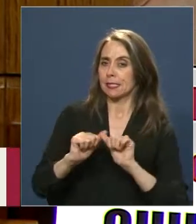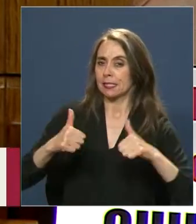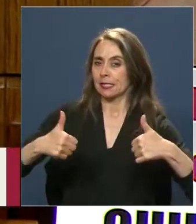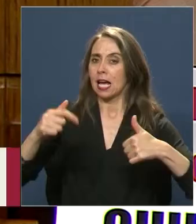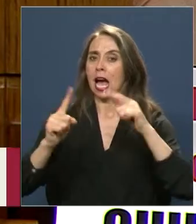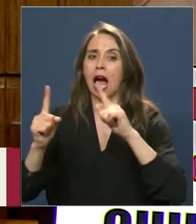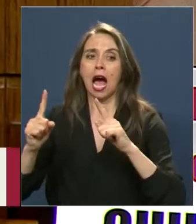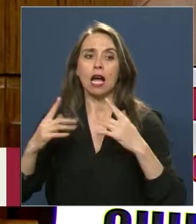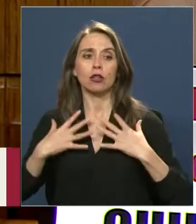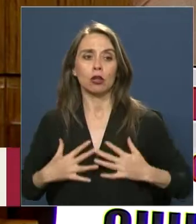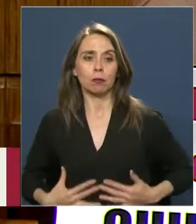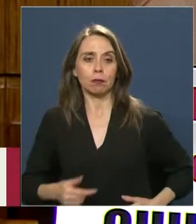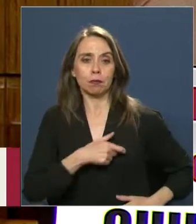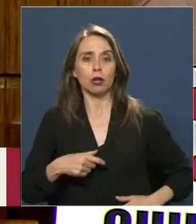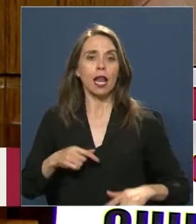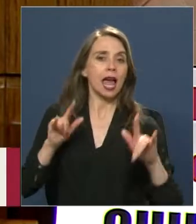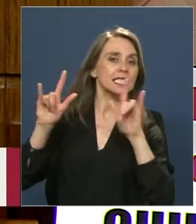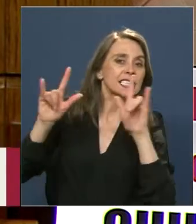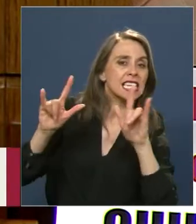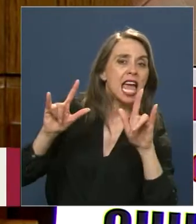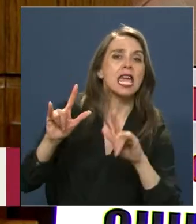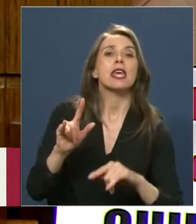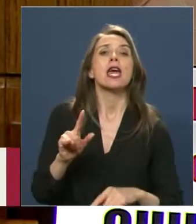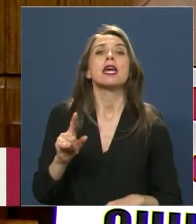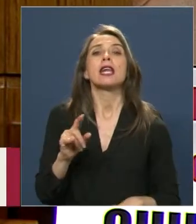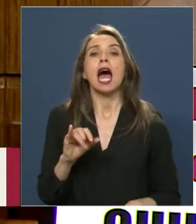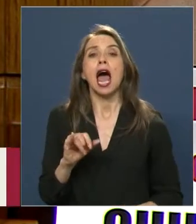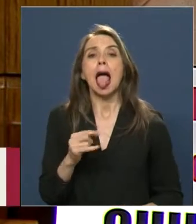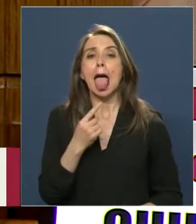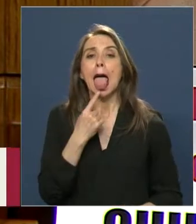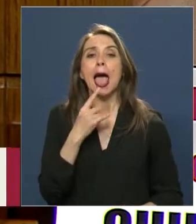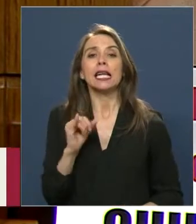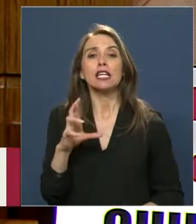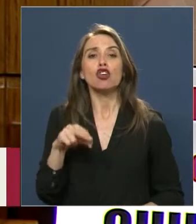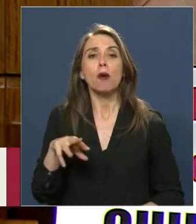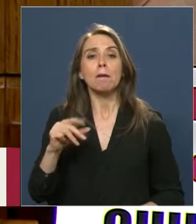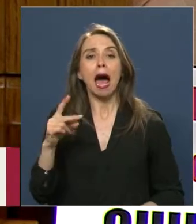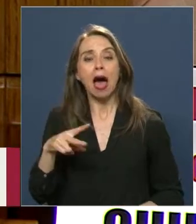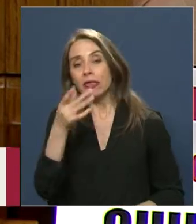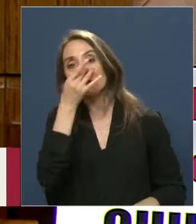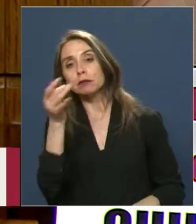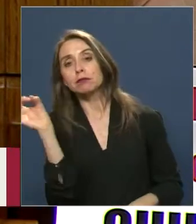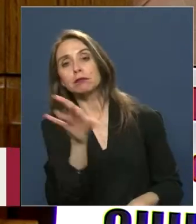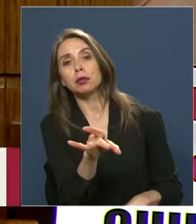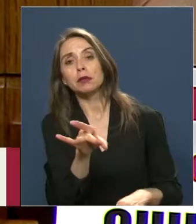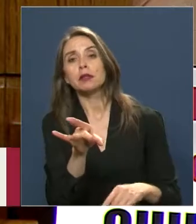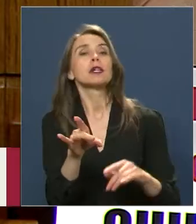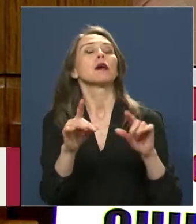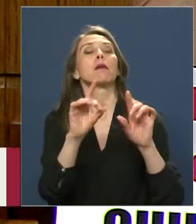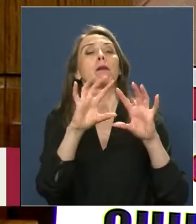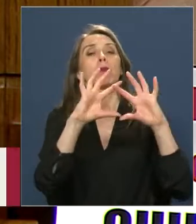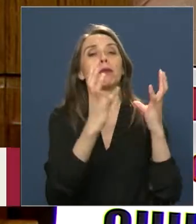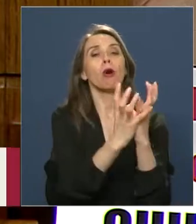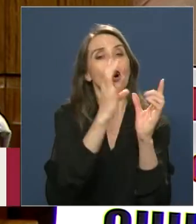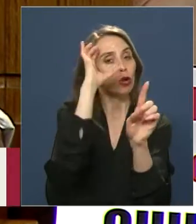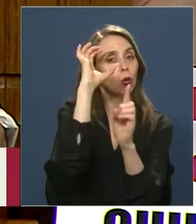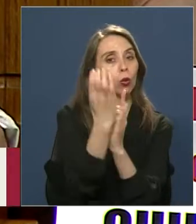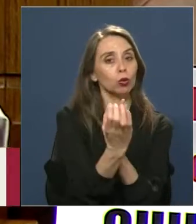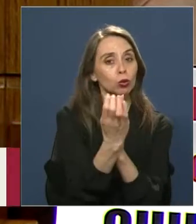visten poleras de Slayer, de Iron Maiden, denotan en realidad un desprecio por el mundo de la cultura.